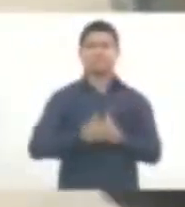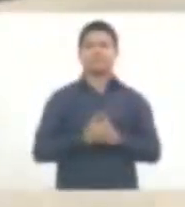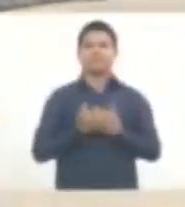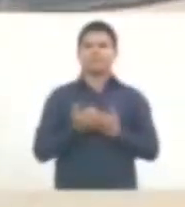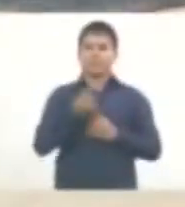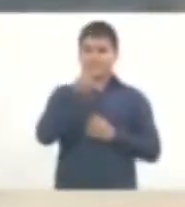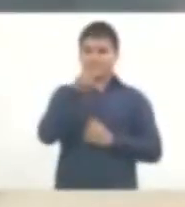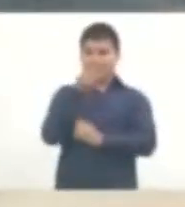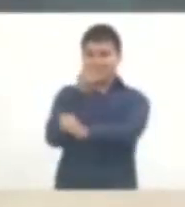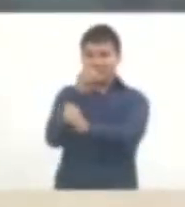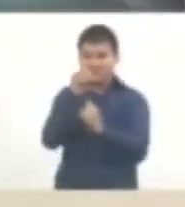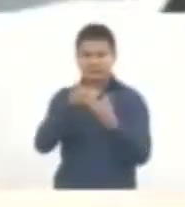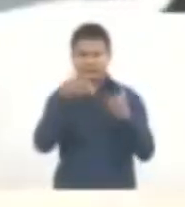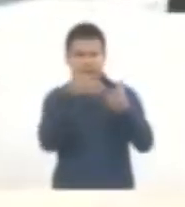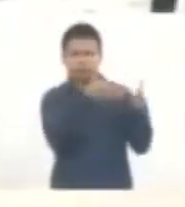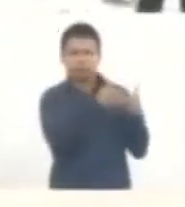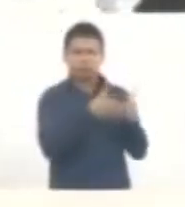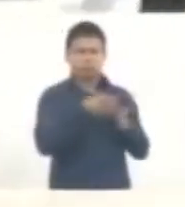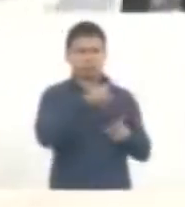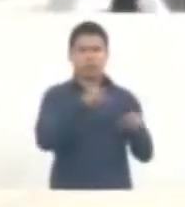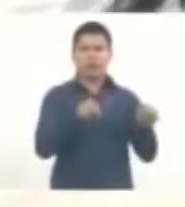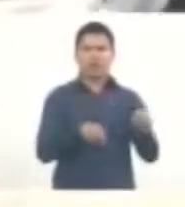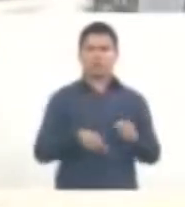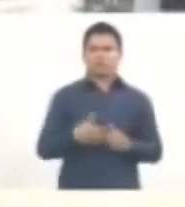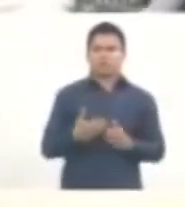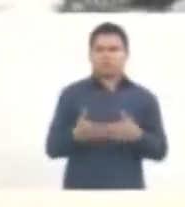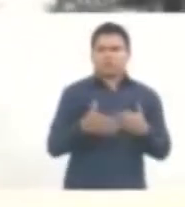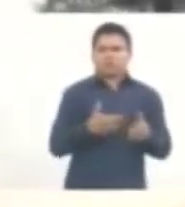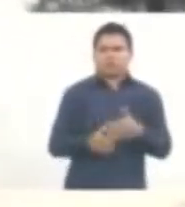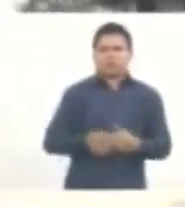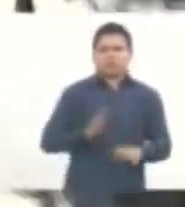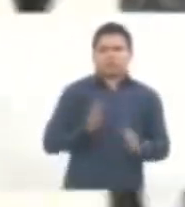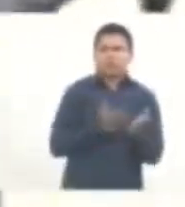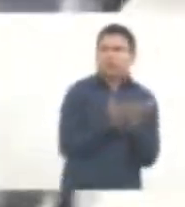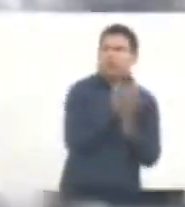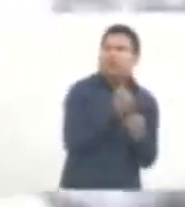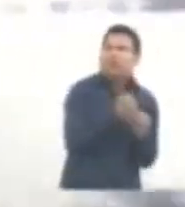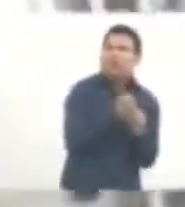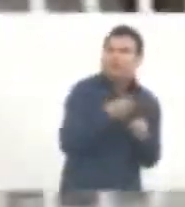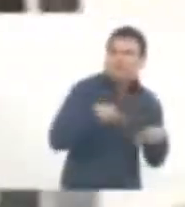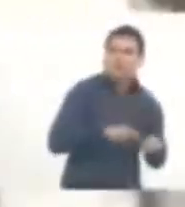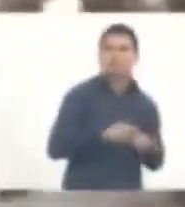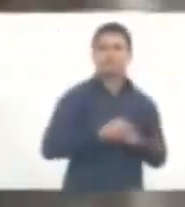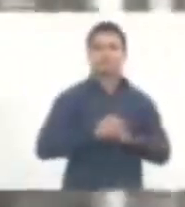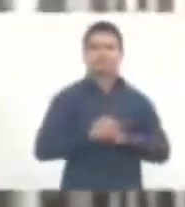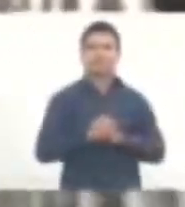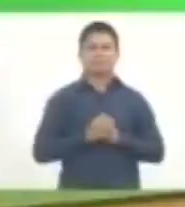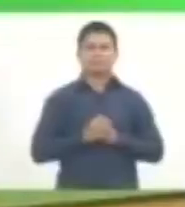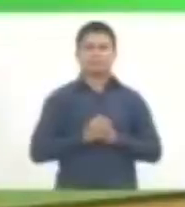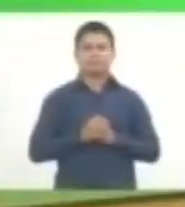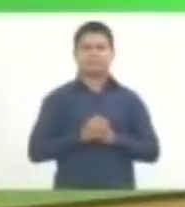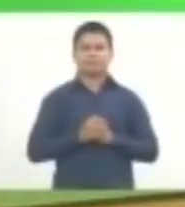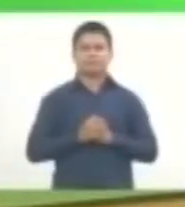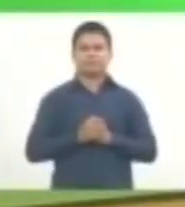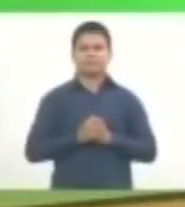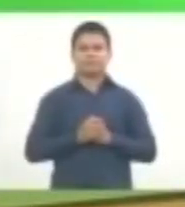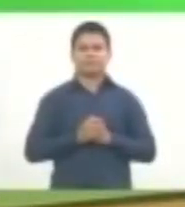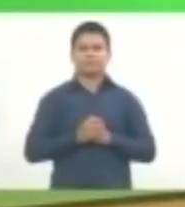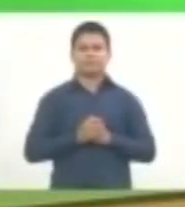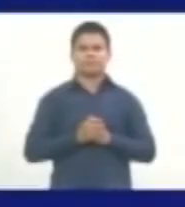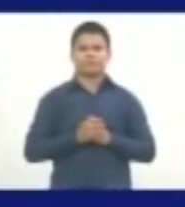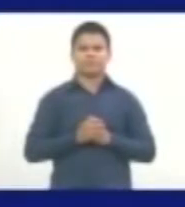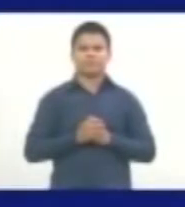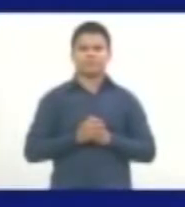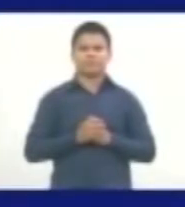denuncias e investigaciones contra algunos funcionarios del INPEC por su presunta incursión en hechos delictivos. Y en Villa Olímpica